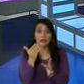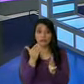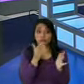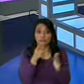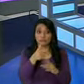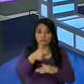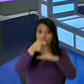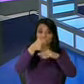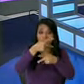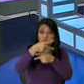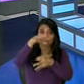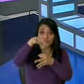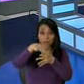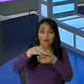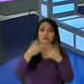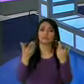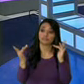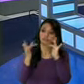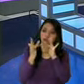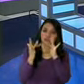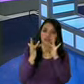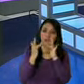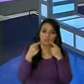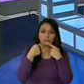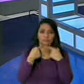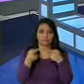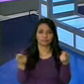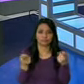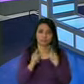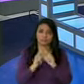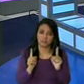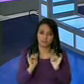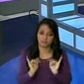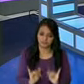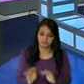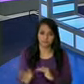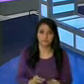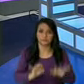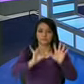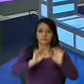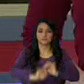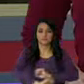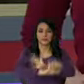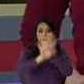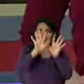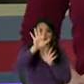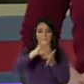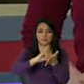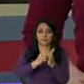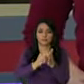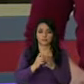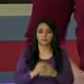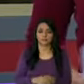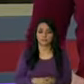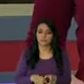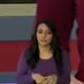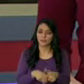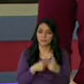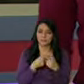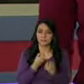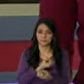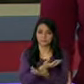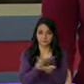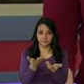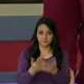organismo del Consejo Nacional Electoral lo indique así. Mientras tanto, son las 7:05 y empezamos con el desarrollo